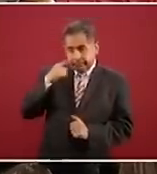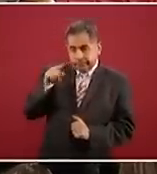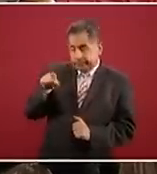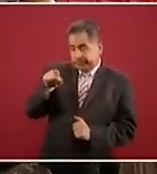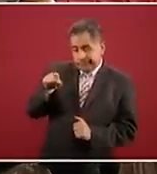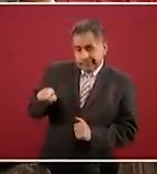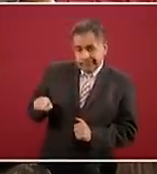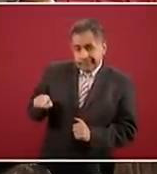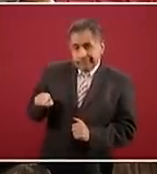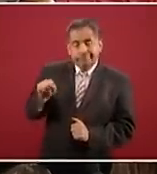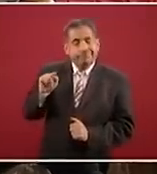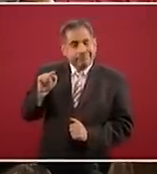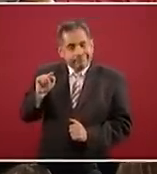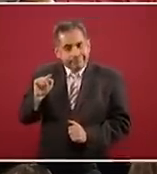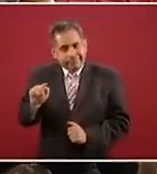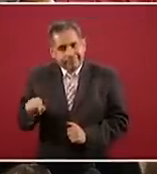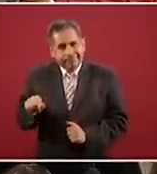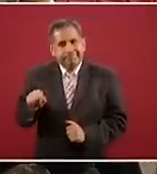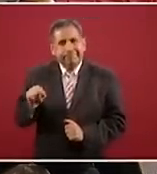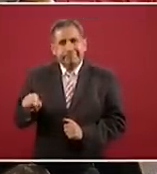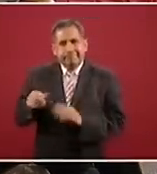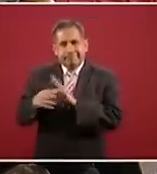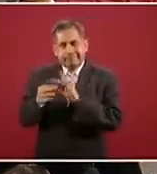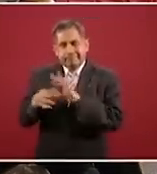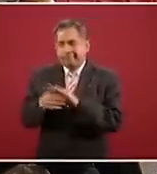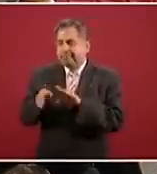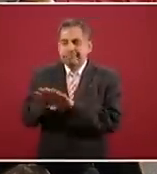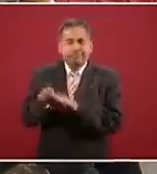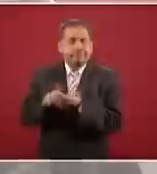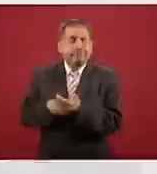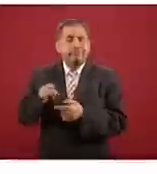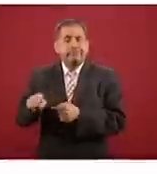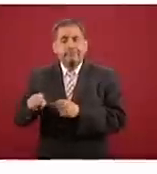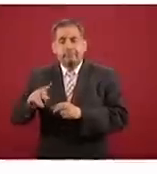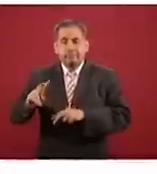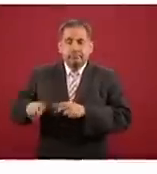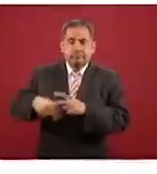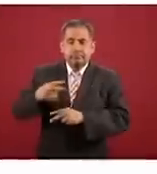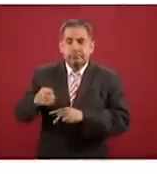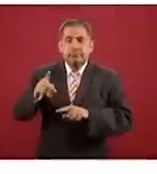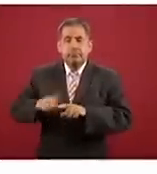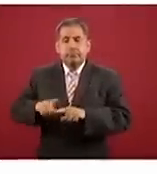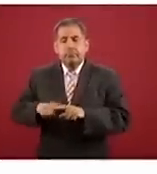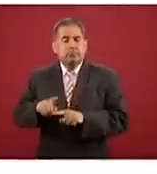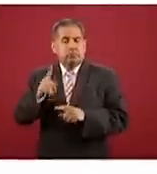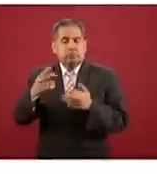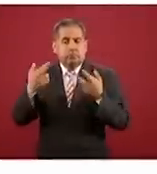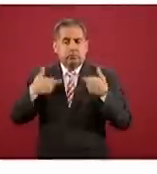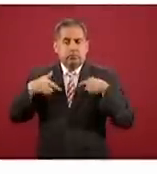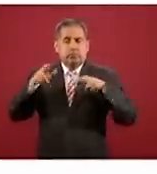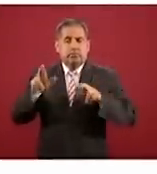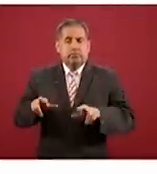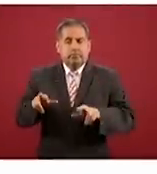es donde está punteado, es donde asiste un representante